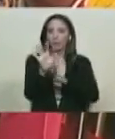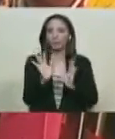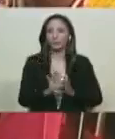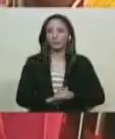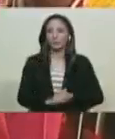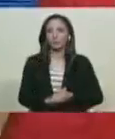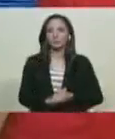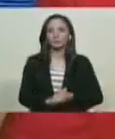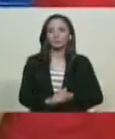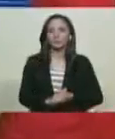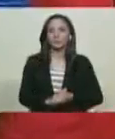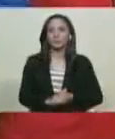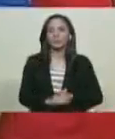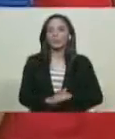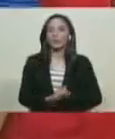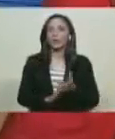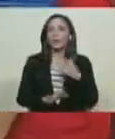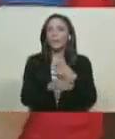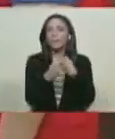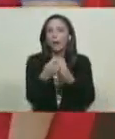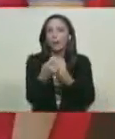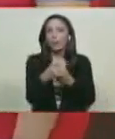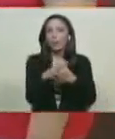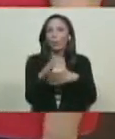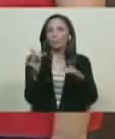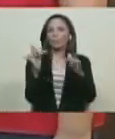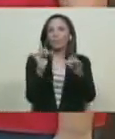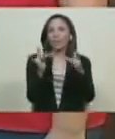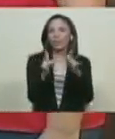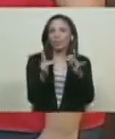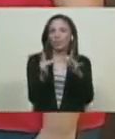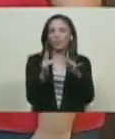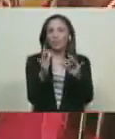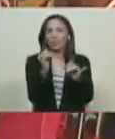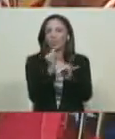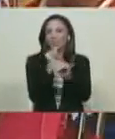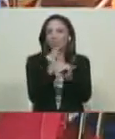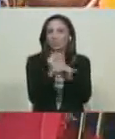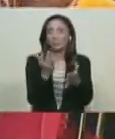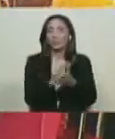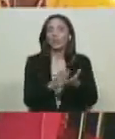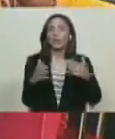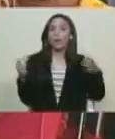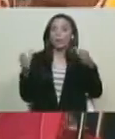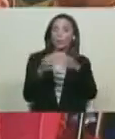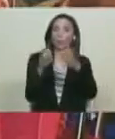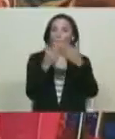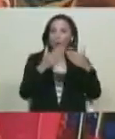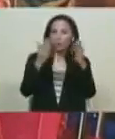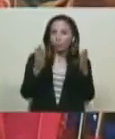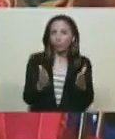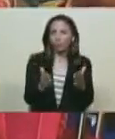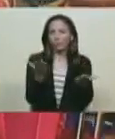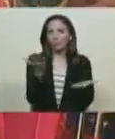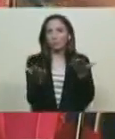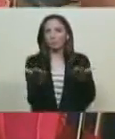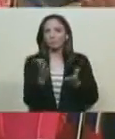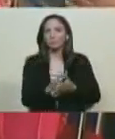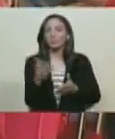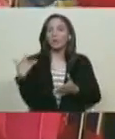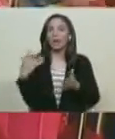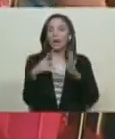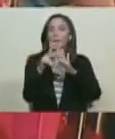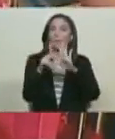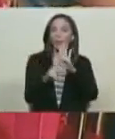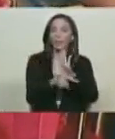de la billetera móvil, por móvil. Supuesto. Correcto. Ajá. Entonces nosotros, tanto los estudiantes que tienen lo que es el programa